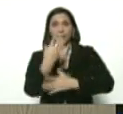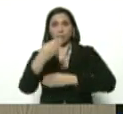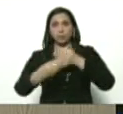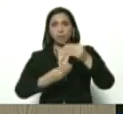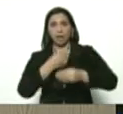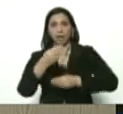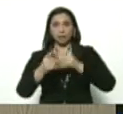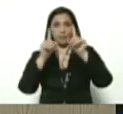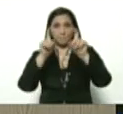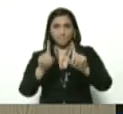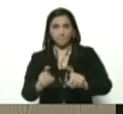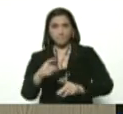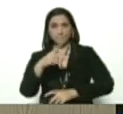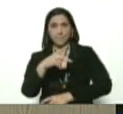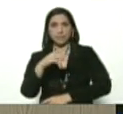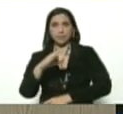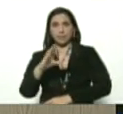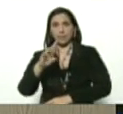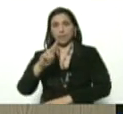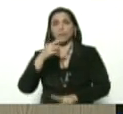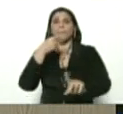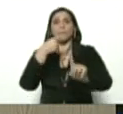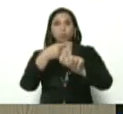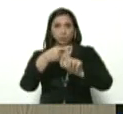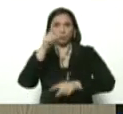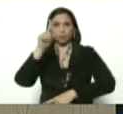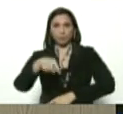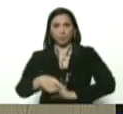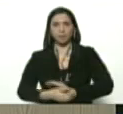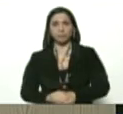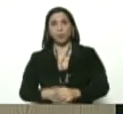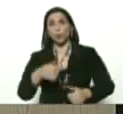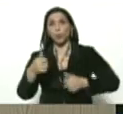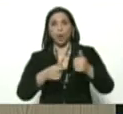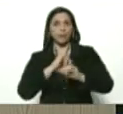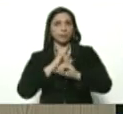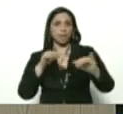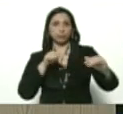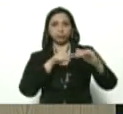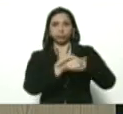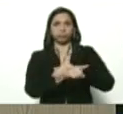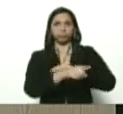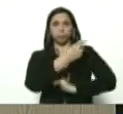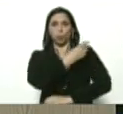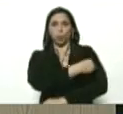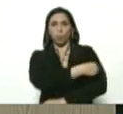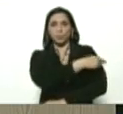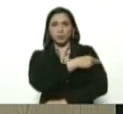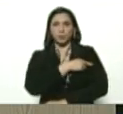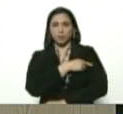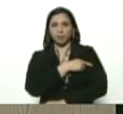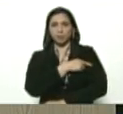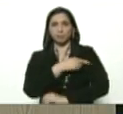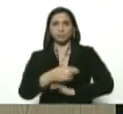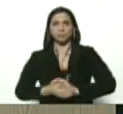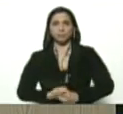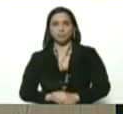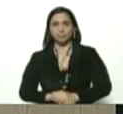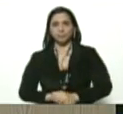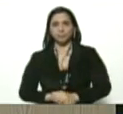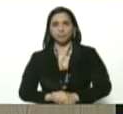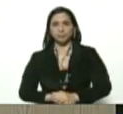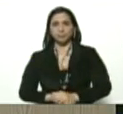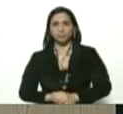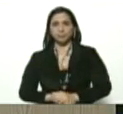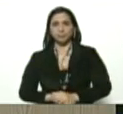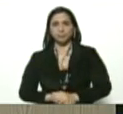correspondiente pcr dando positivo por lo cual es ingresada en el hospital de santa elena de uairén y